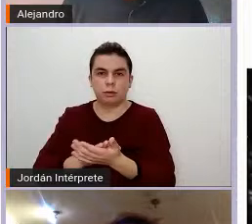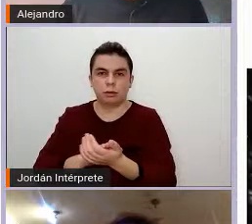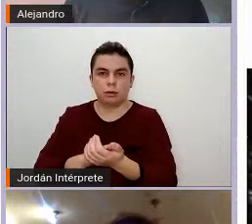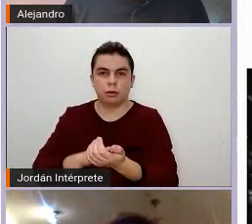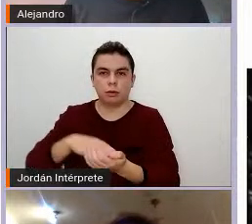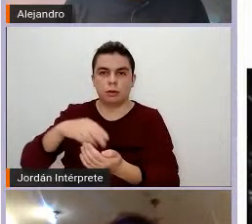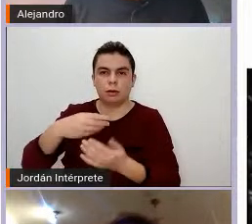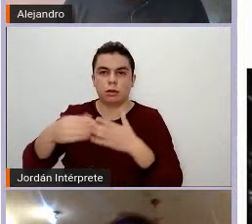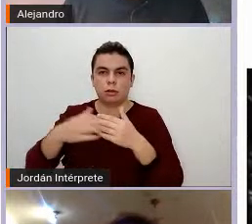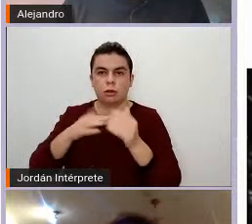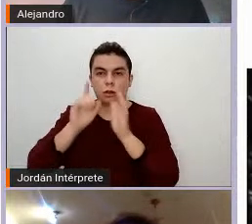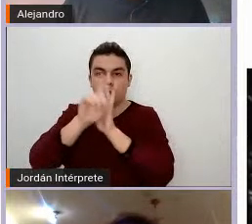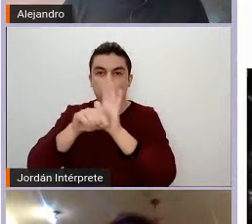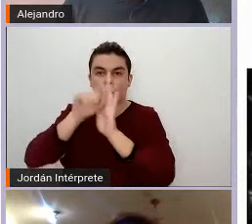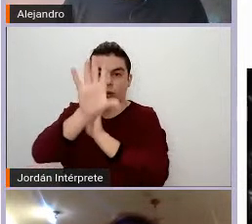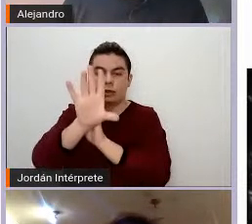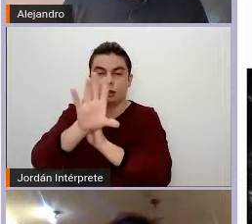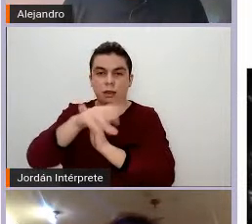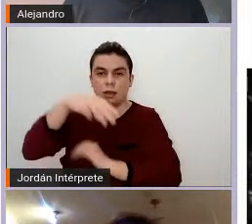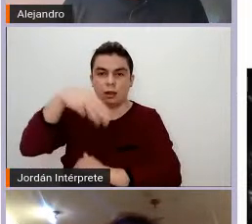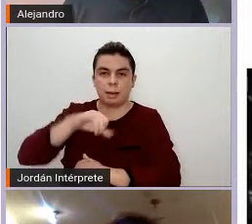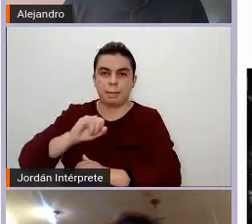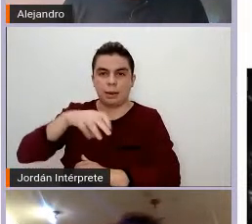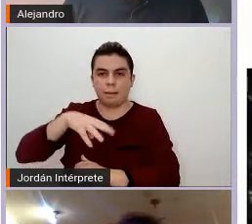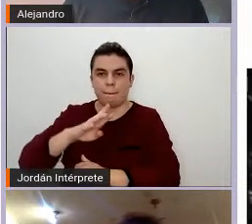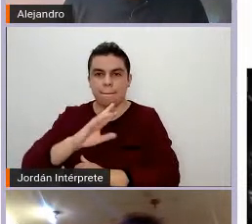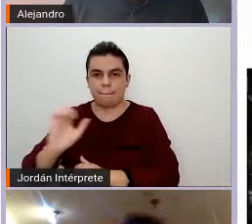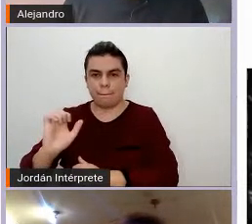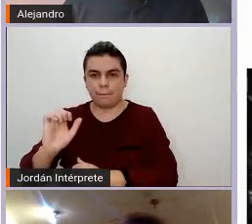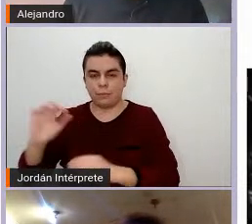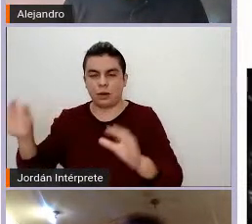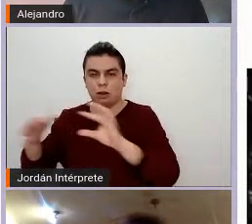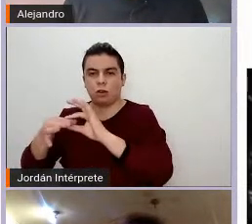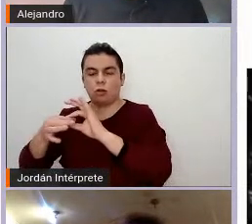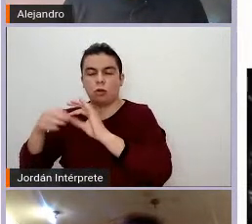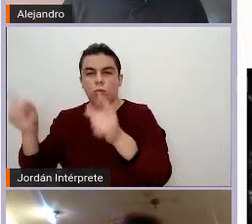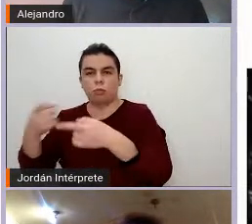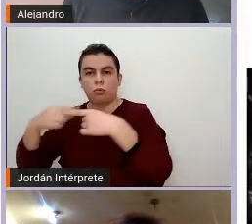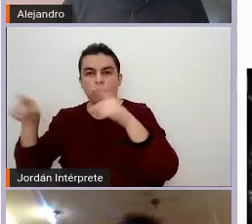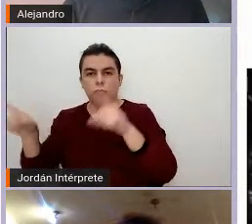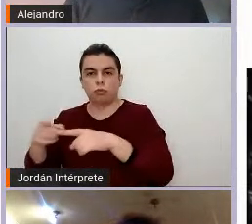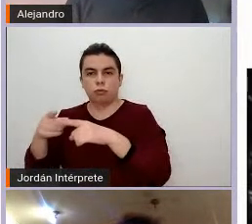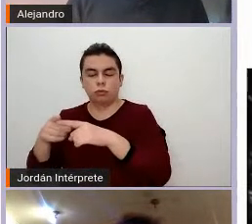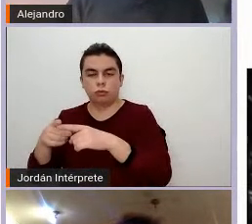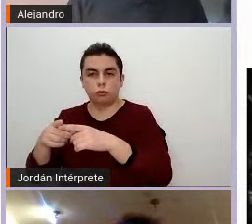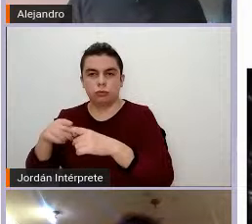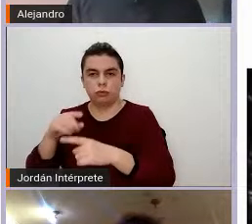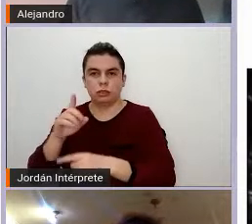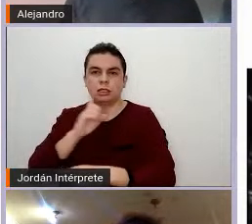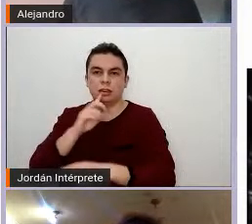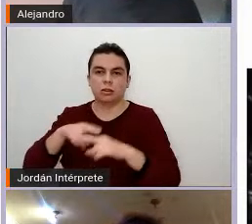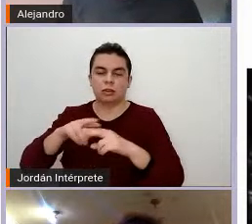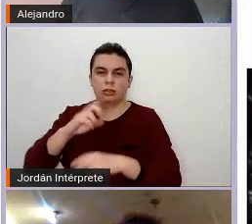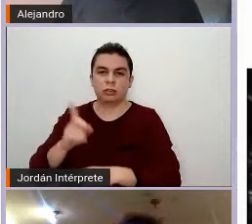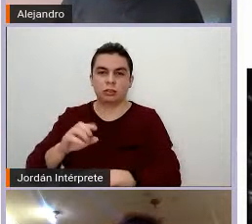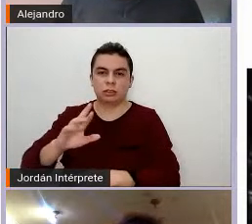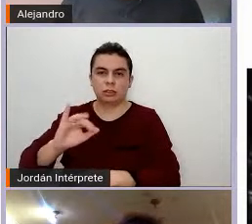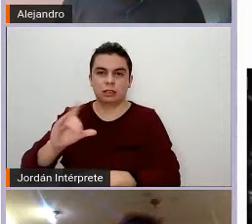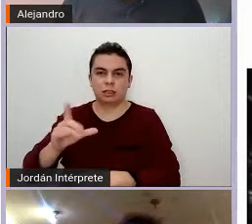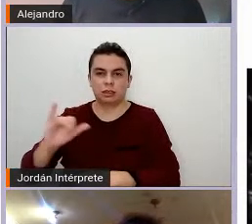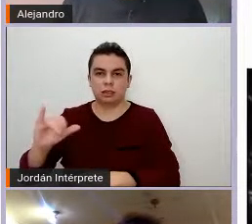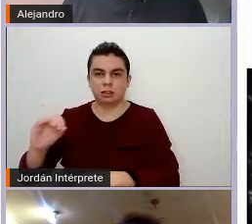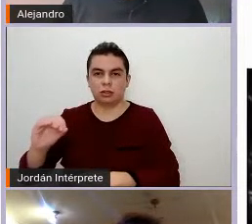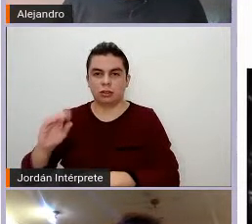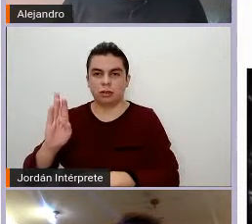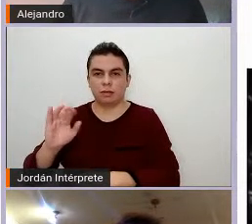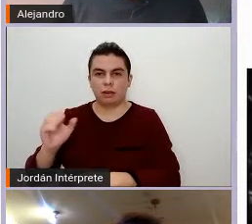Mimbre de Sergio Bravo, quien recibe la propuesta de Violeta para musicalizarlo, pero no con una cueca tradicional como se podría